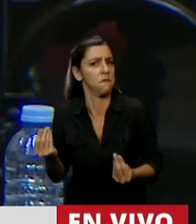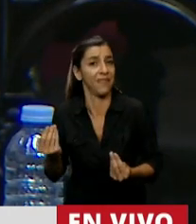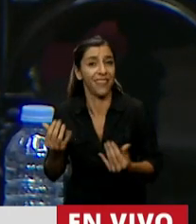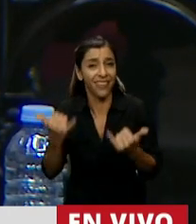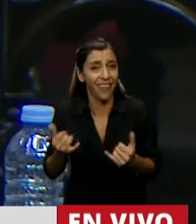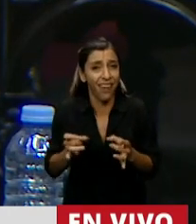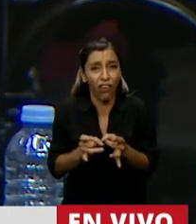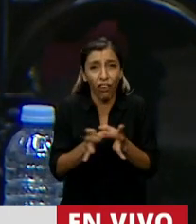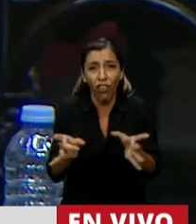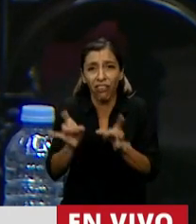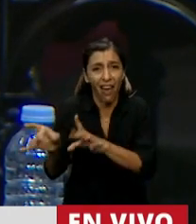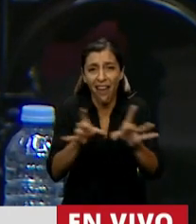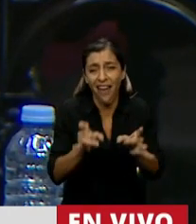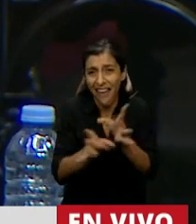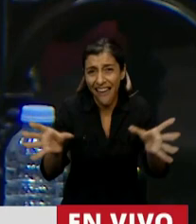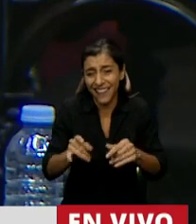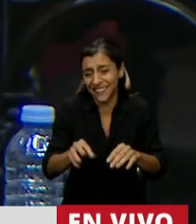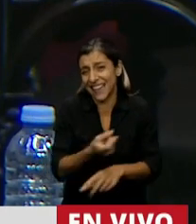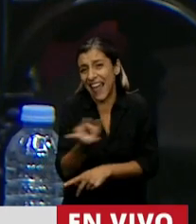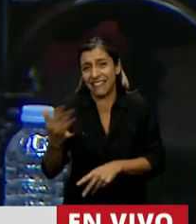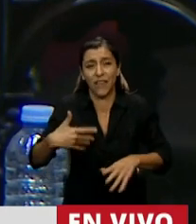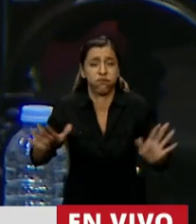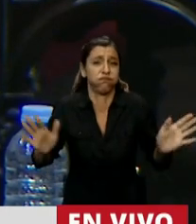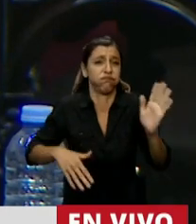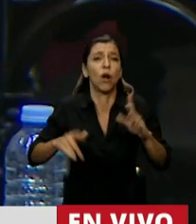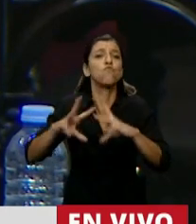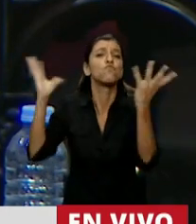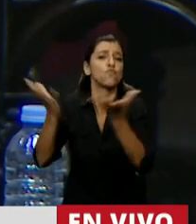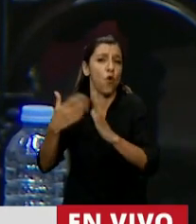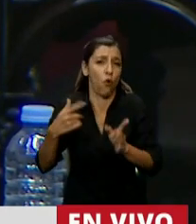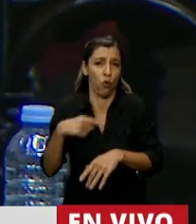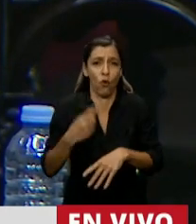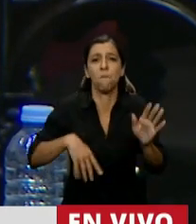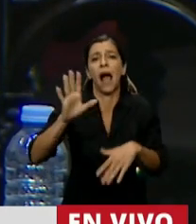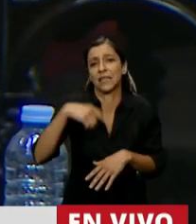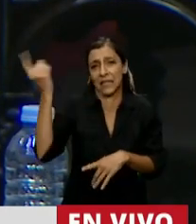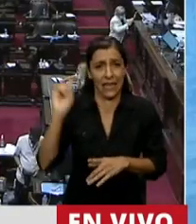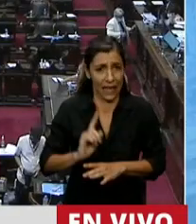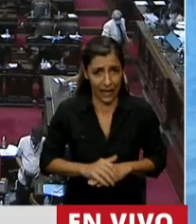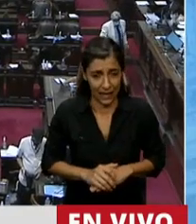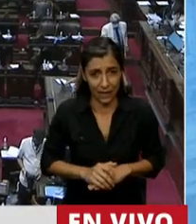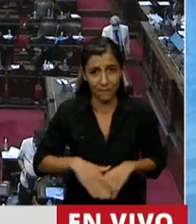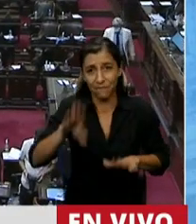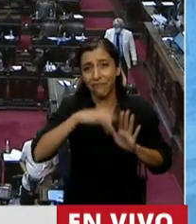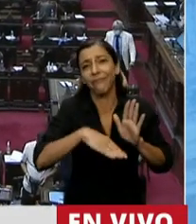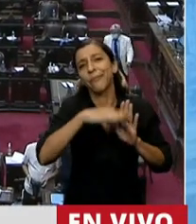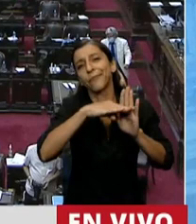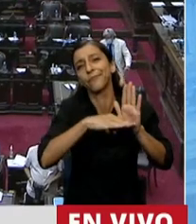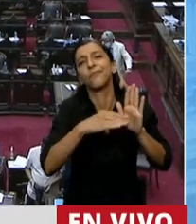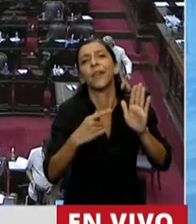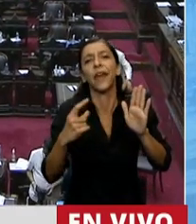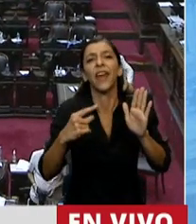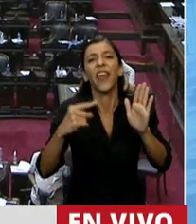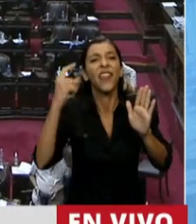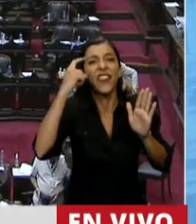mundo como así también dentro de los primeros 10 países del mundo en los muertos por cantidad de